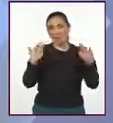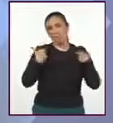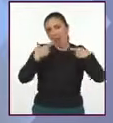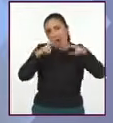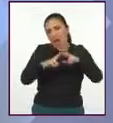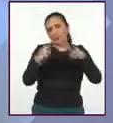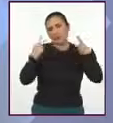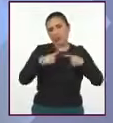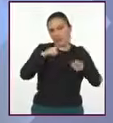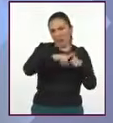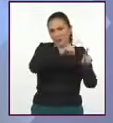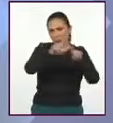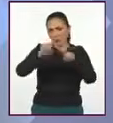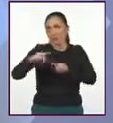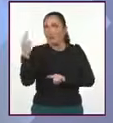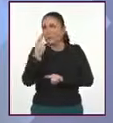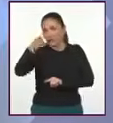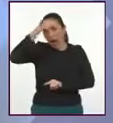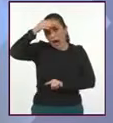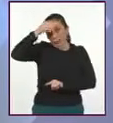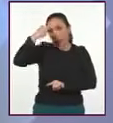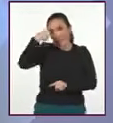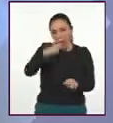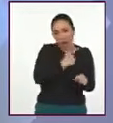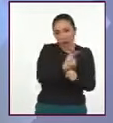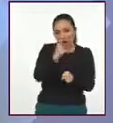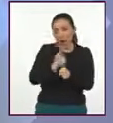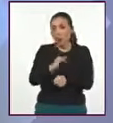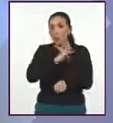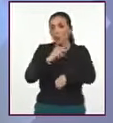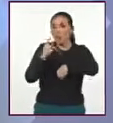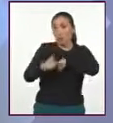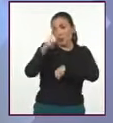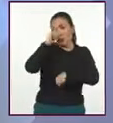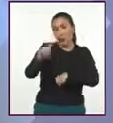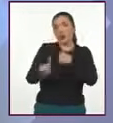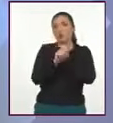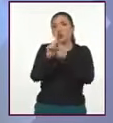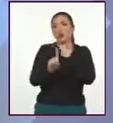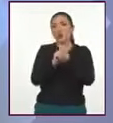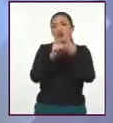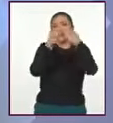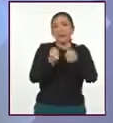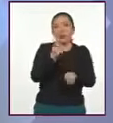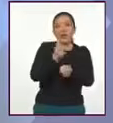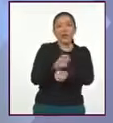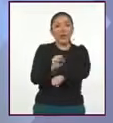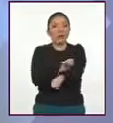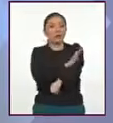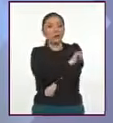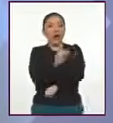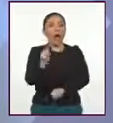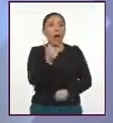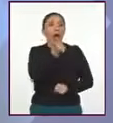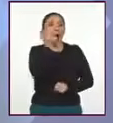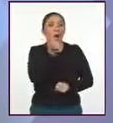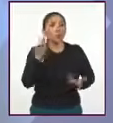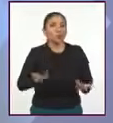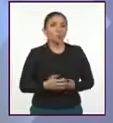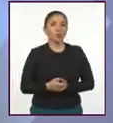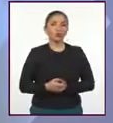para poder detectar y atender los riesgos que puedan afectar la seguridad emocional de los alumnos?